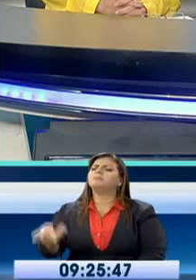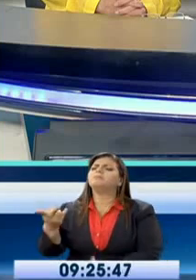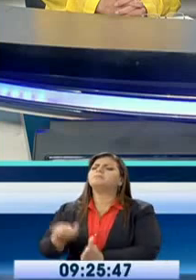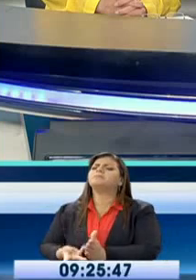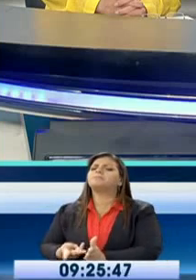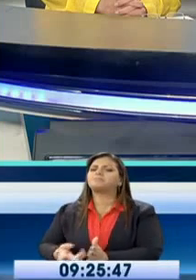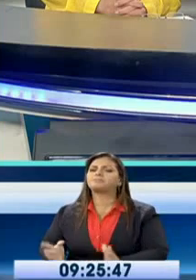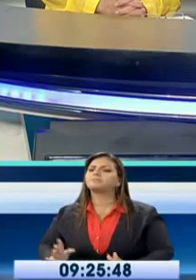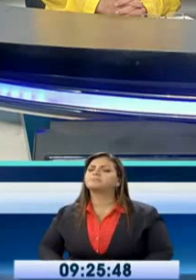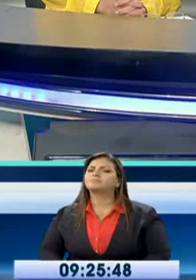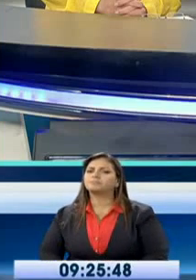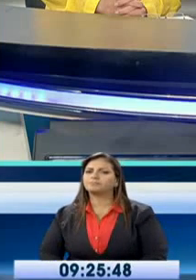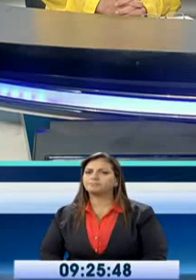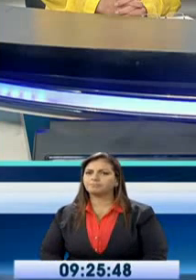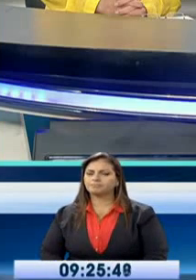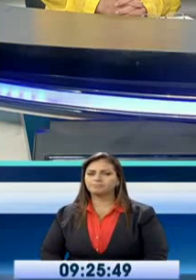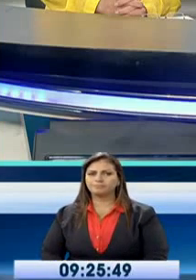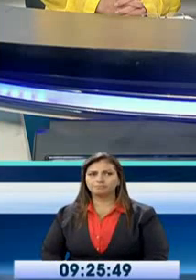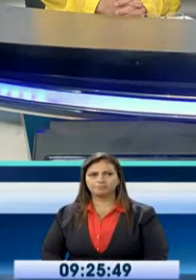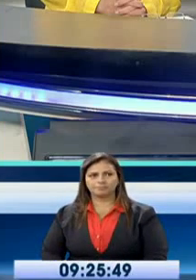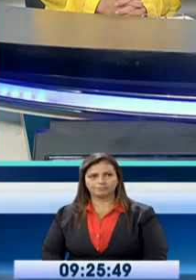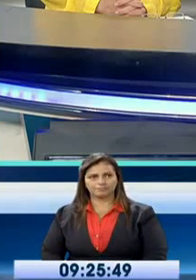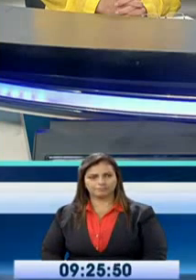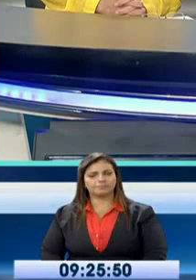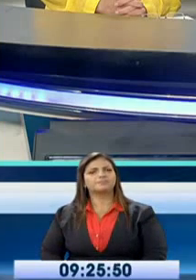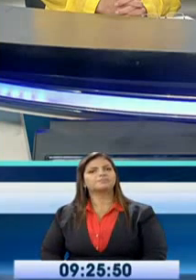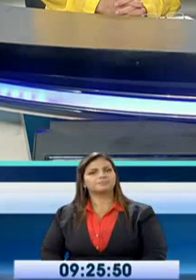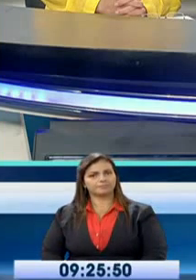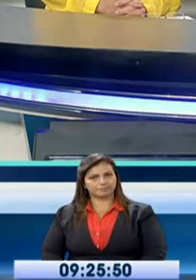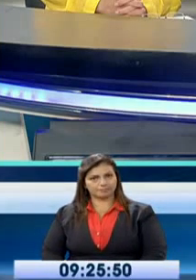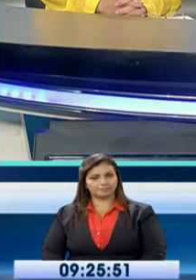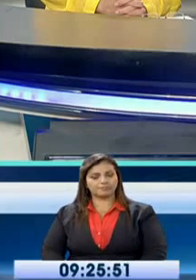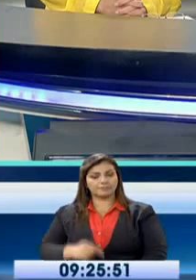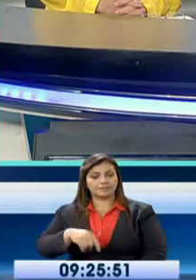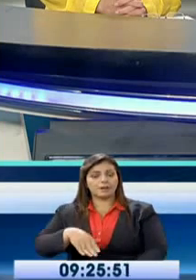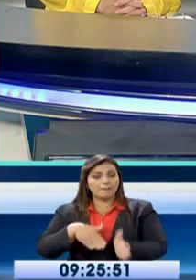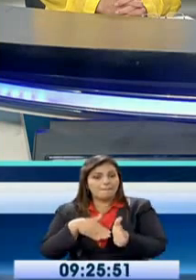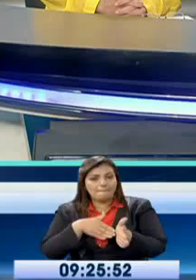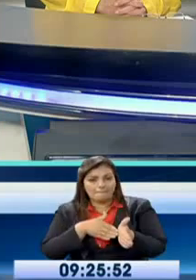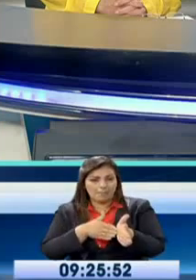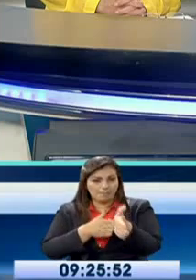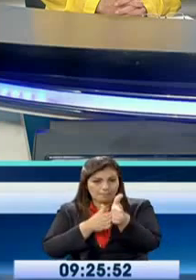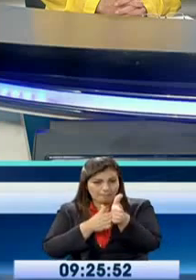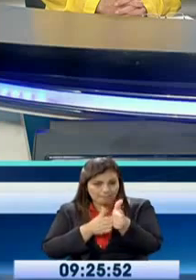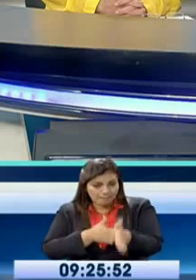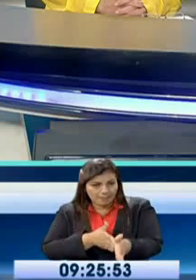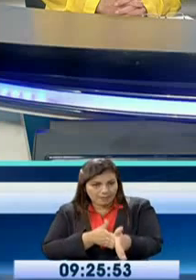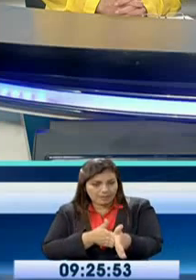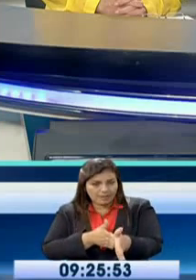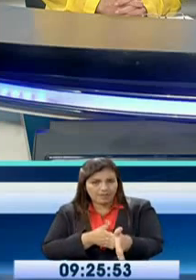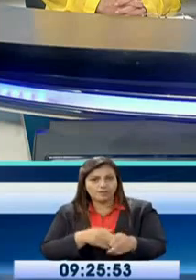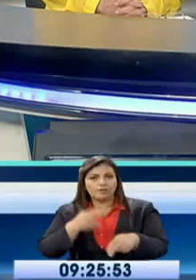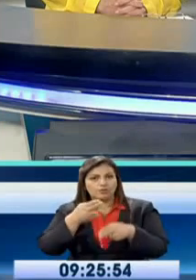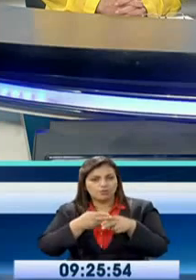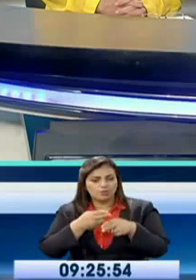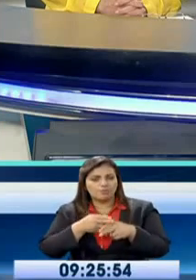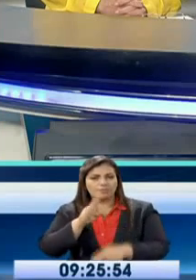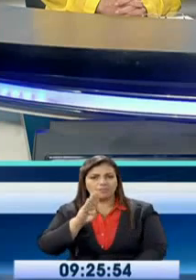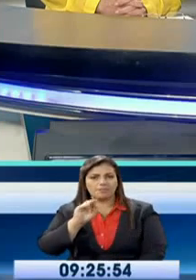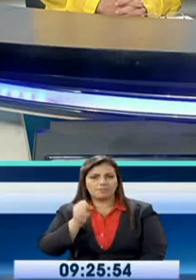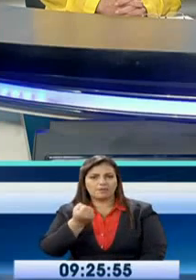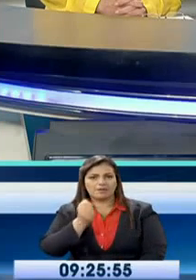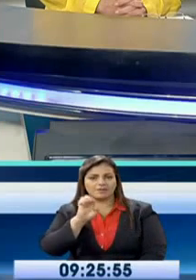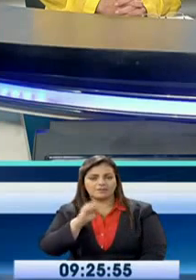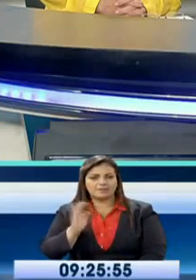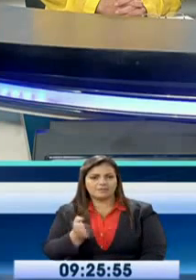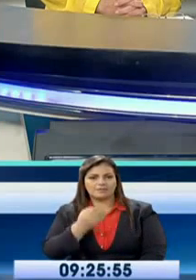Bueno, parecido. Estamos en la parada base naval de la Metrovía, conversando con los usuarios sobre este tema que preocupa mucho, y